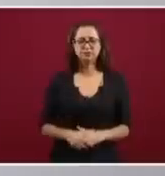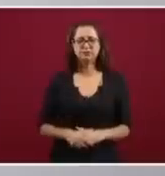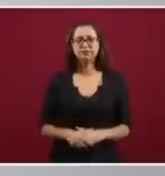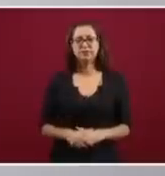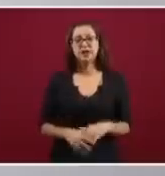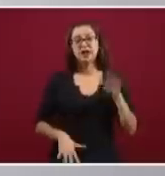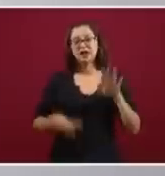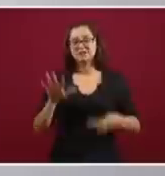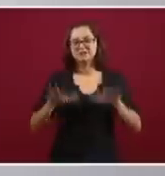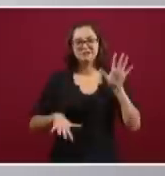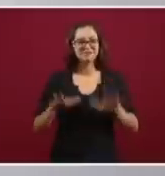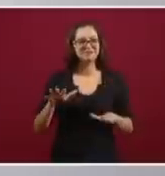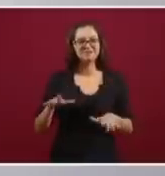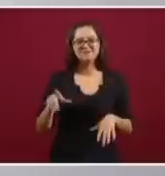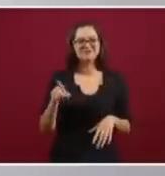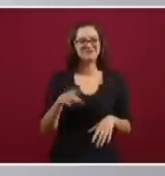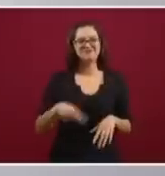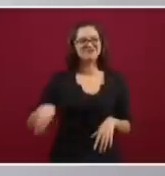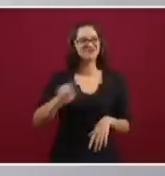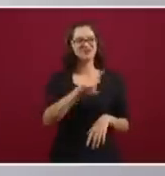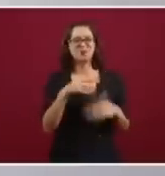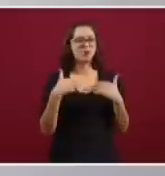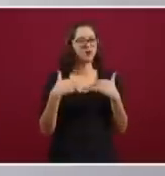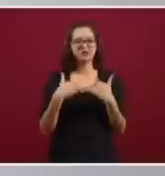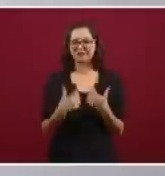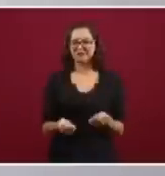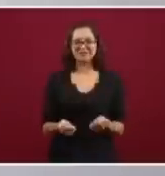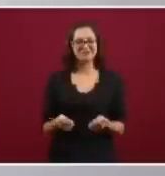cuesta trabajo que se entienda,